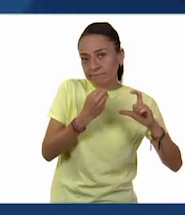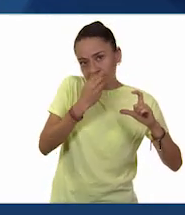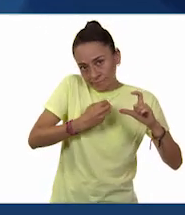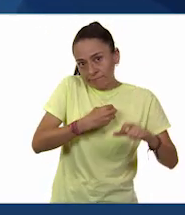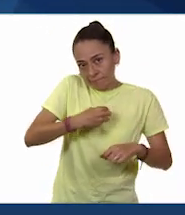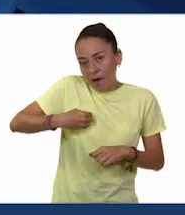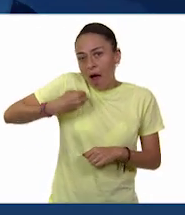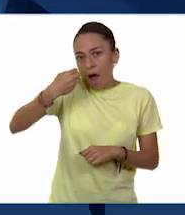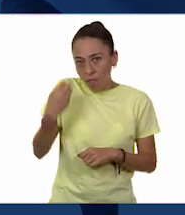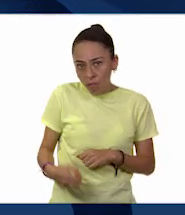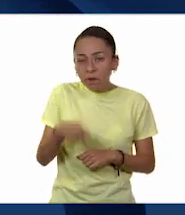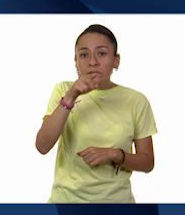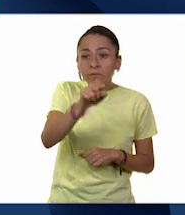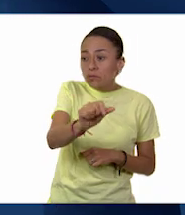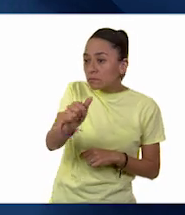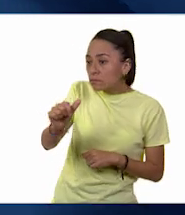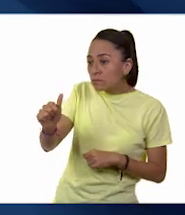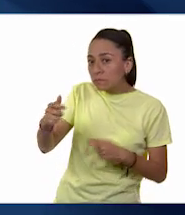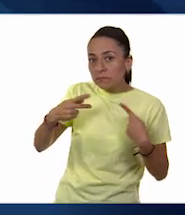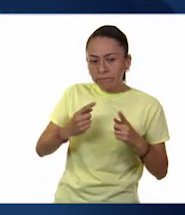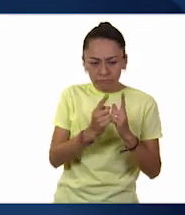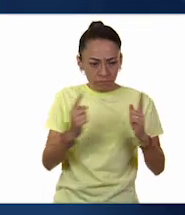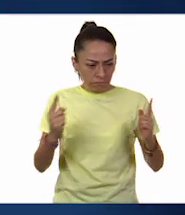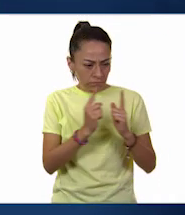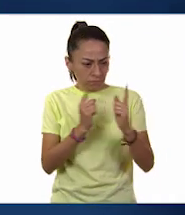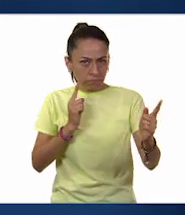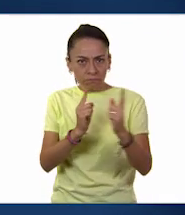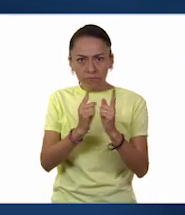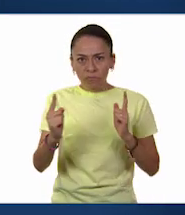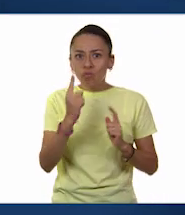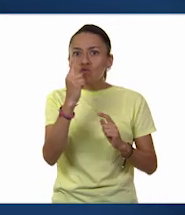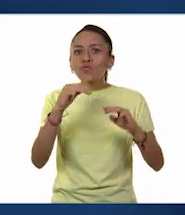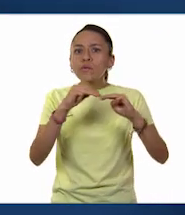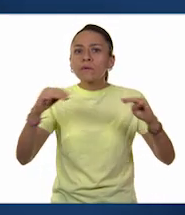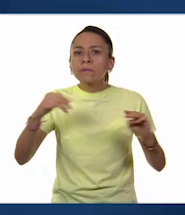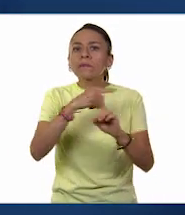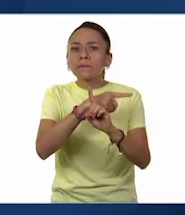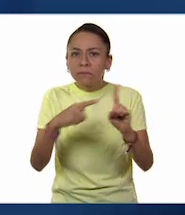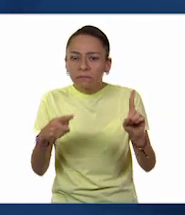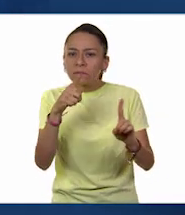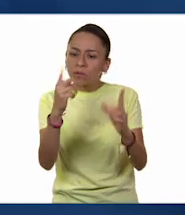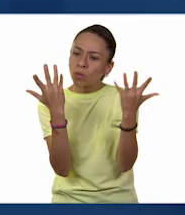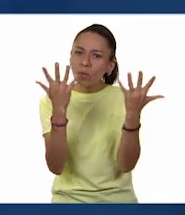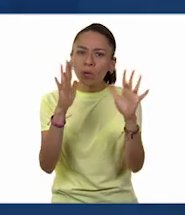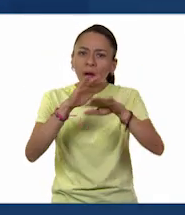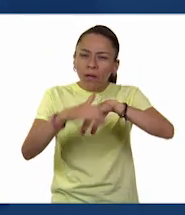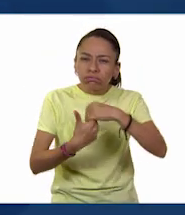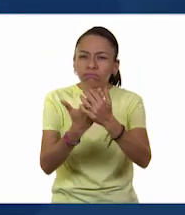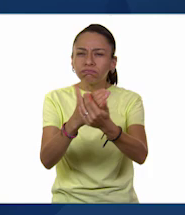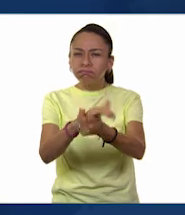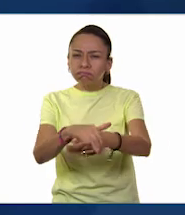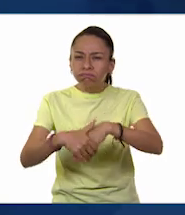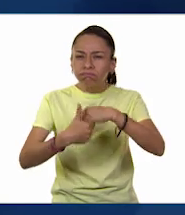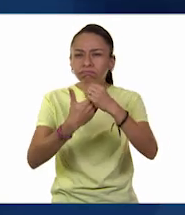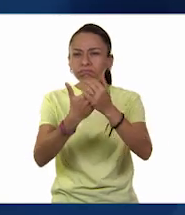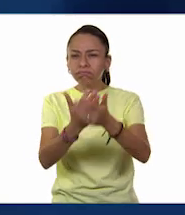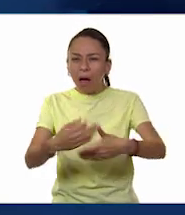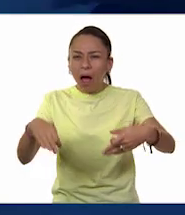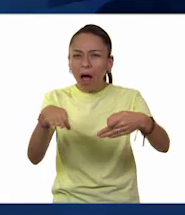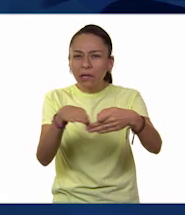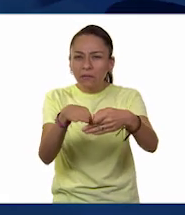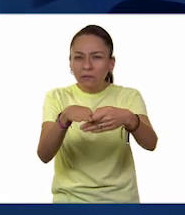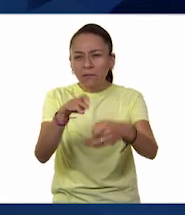metros entre tú y los demás. Lávate las manos muy seguido con agua y jabón por lo menos durante 20 segundos o